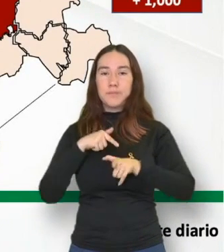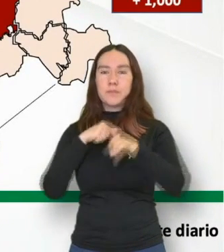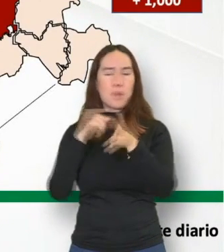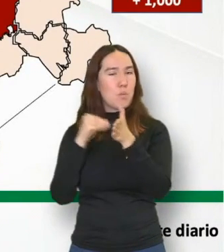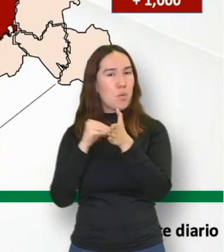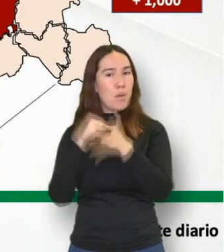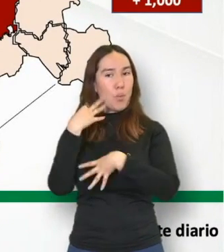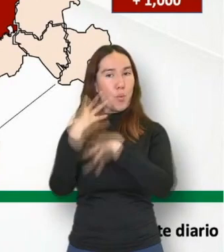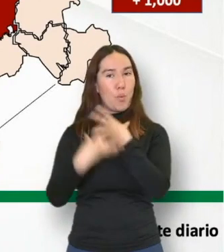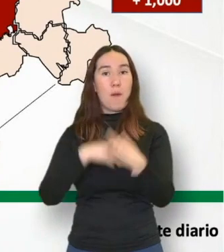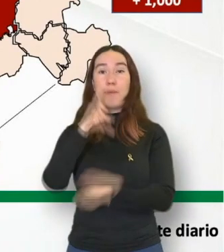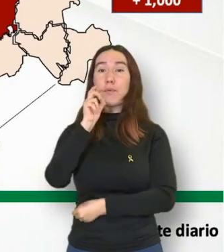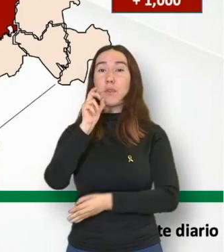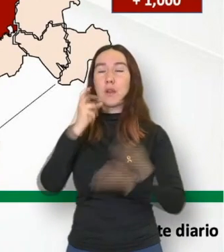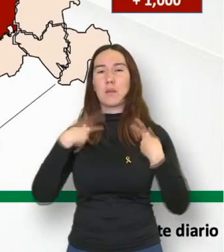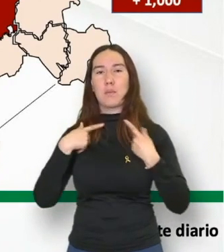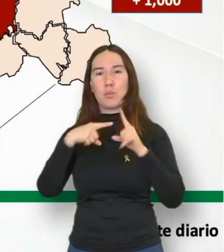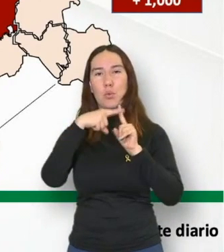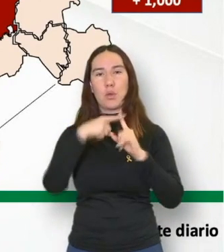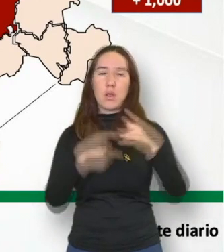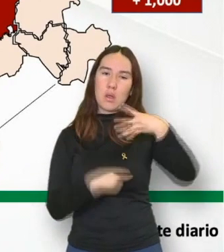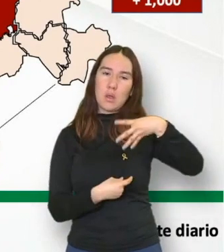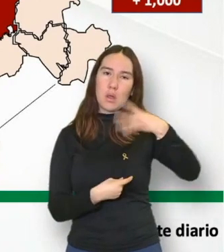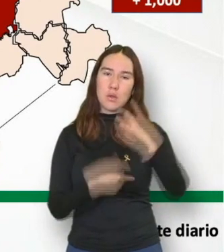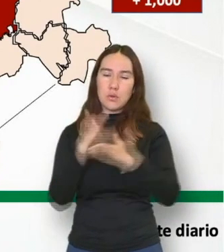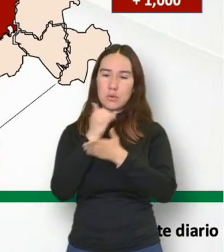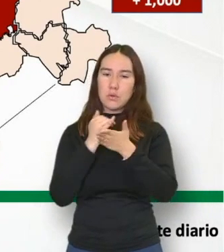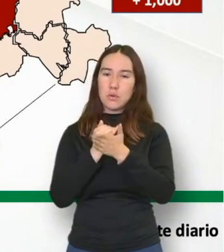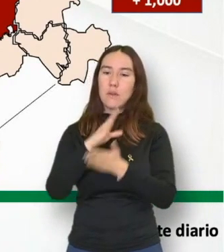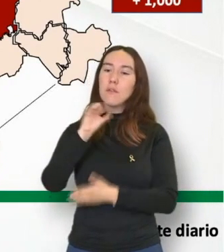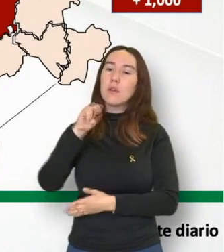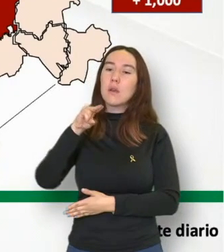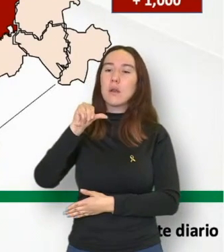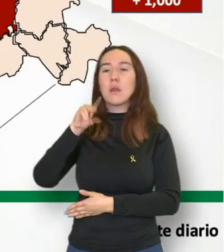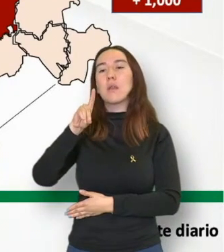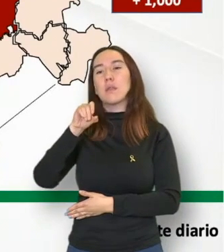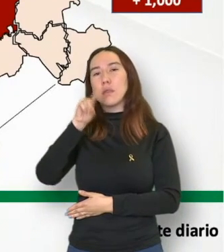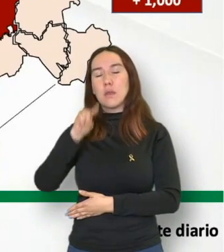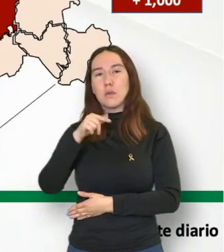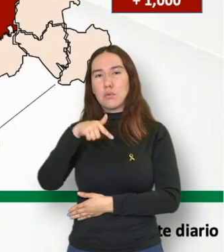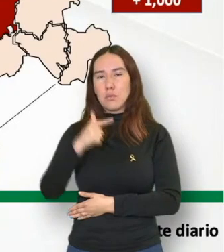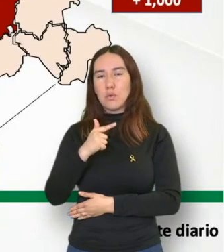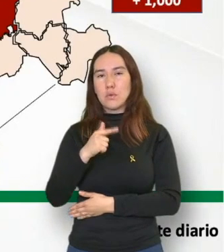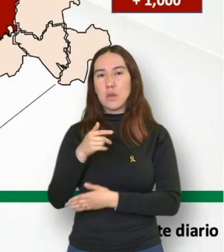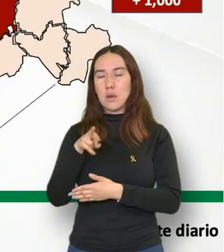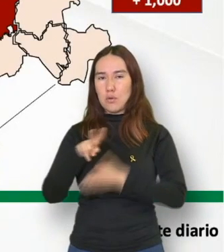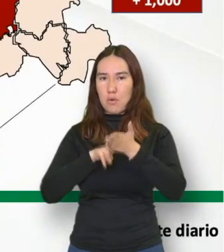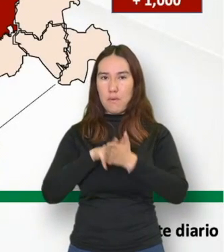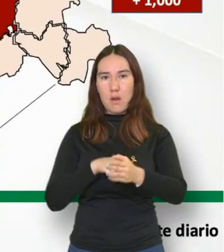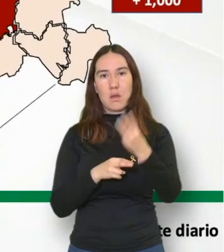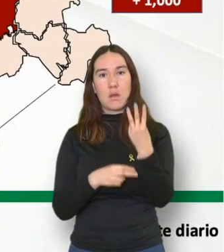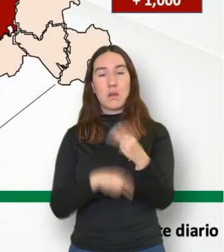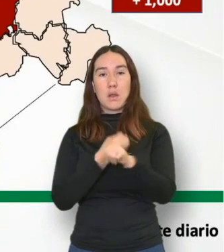importante tenemos 30 casos 14 en ciudad fernández 12 en el municipio de rioverde 3 en cerritos